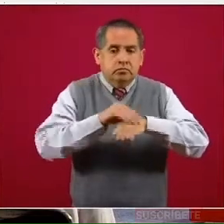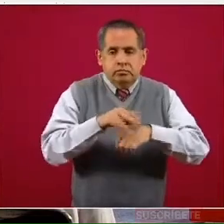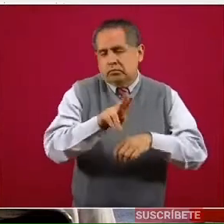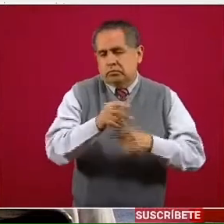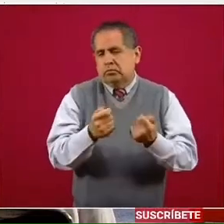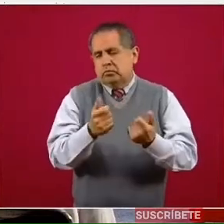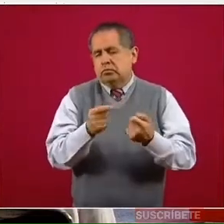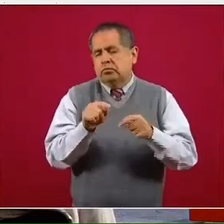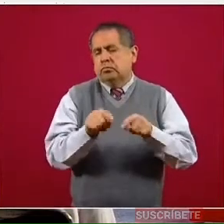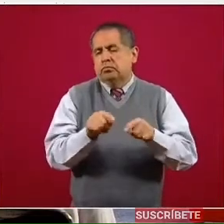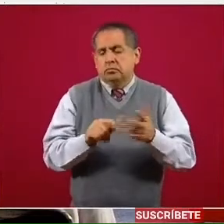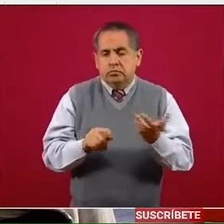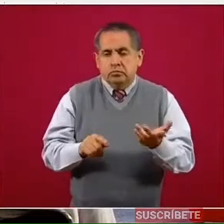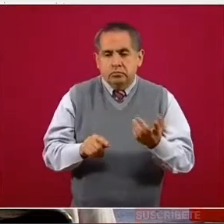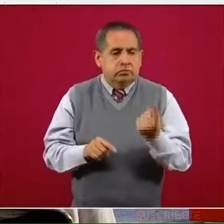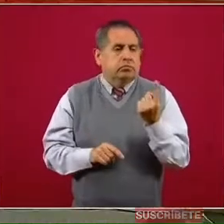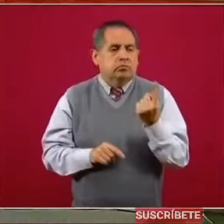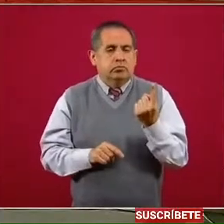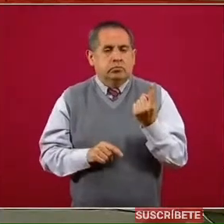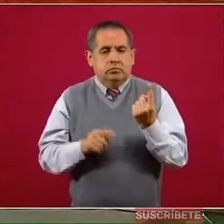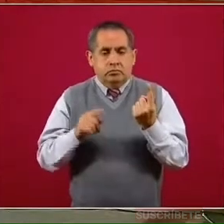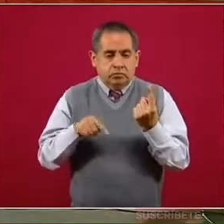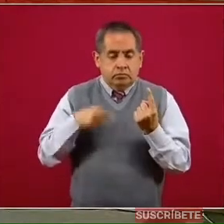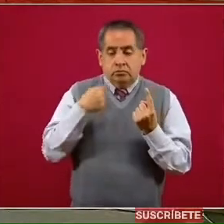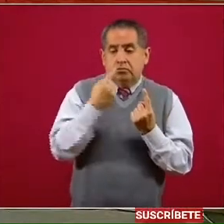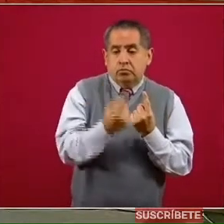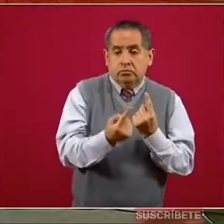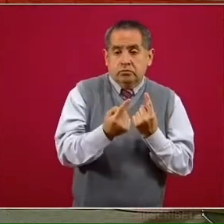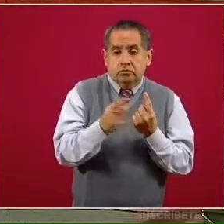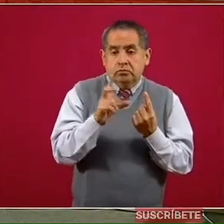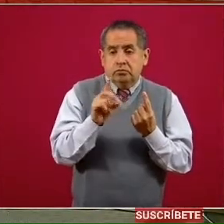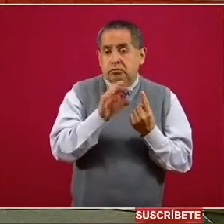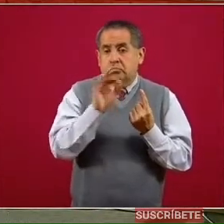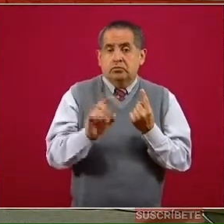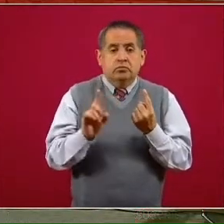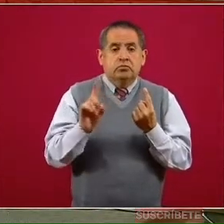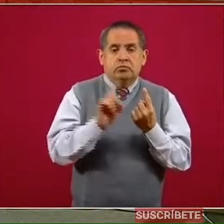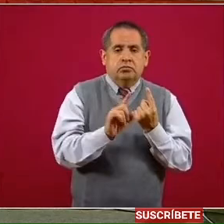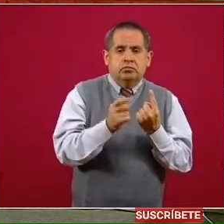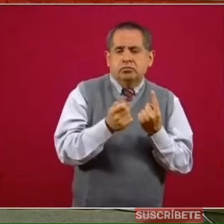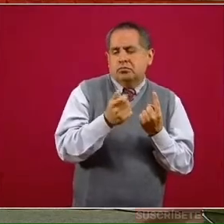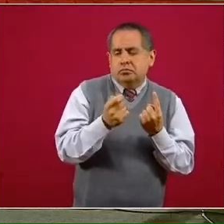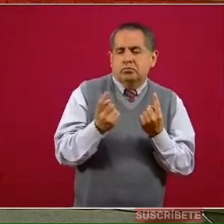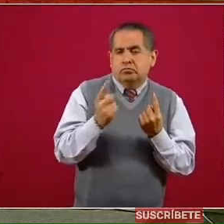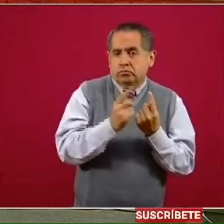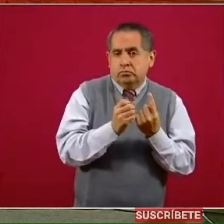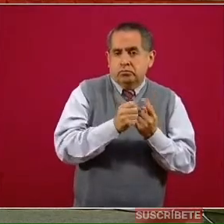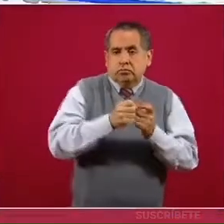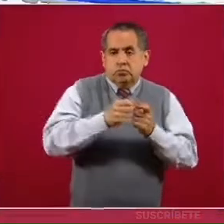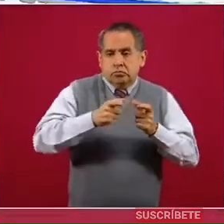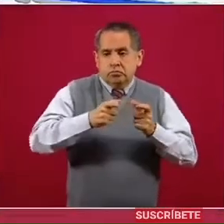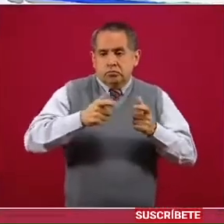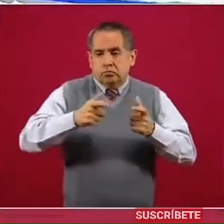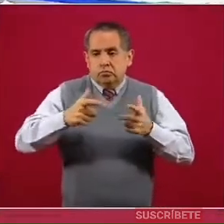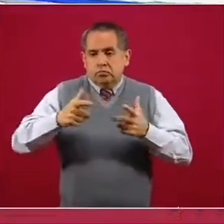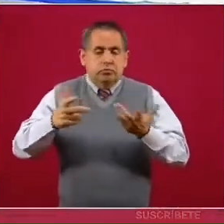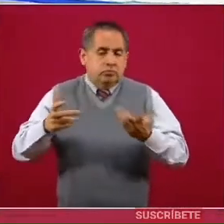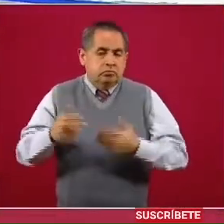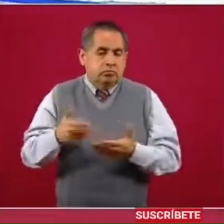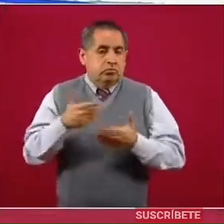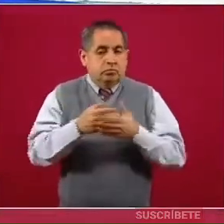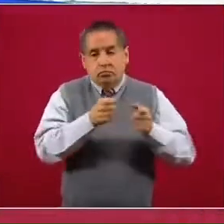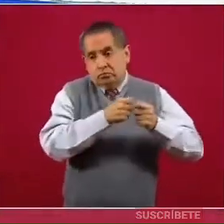pocas. Básicamente, cuando era una y al día siguiente era 30%, eran muy pocas las que iban aumentando. Por supuesto, han